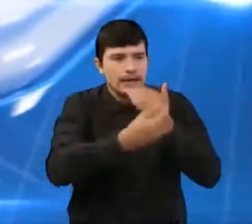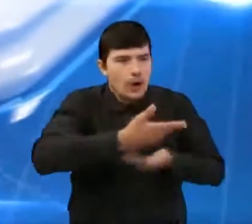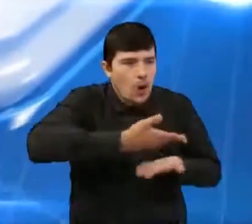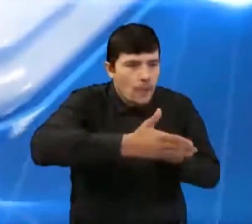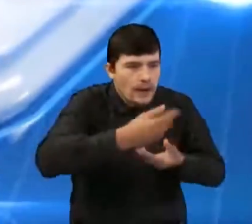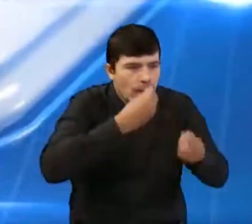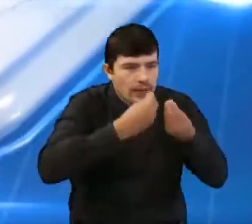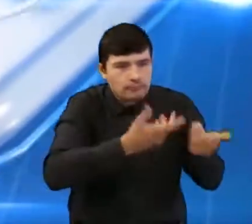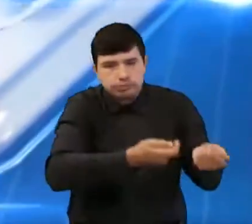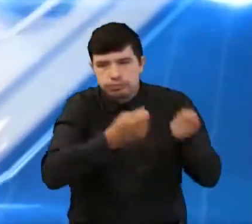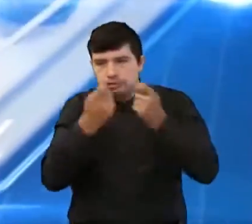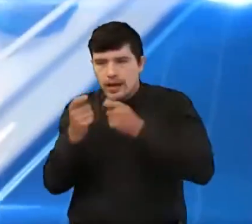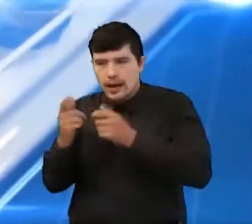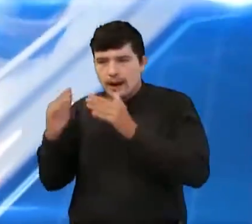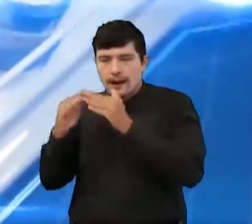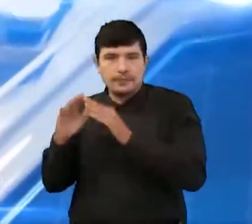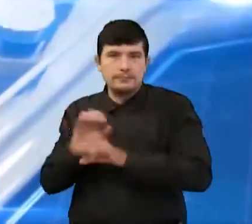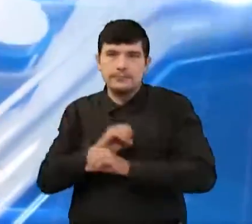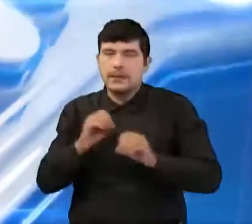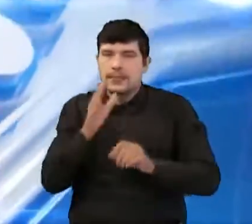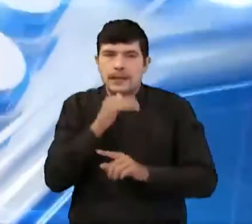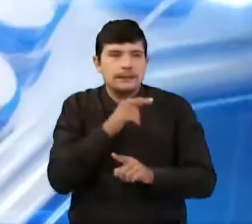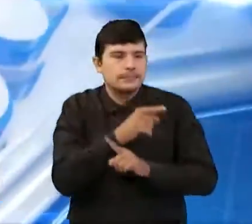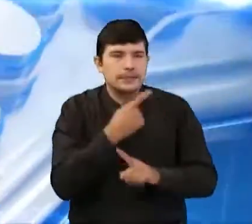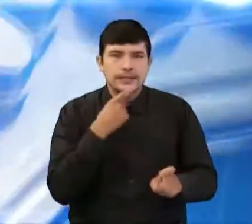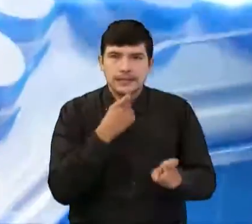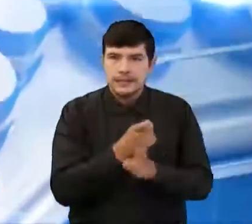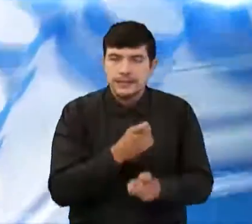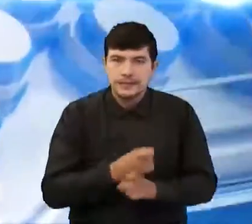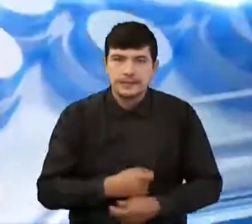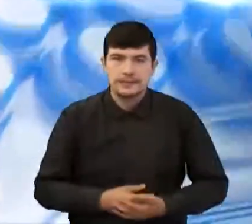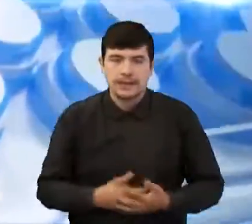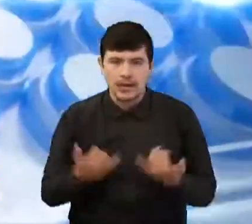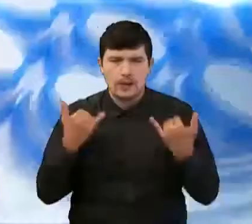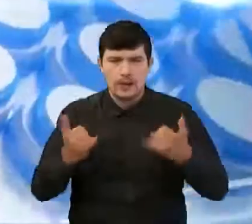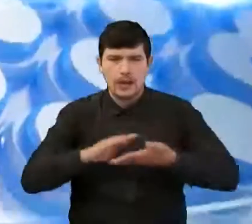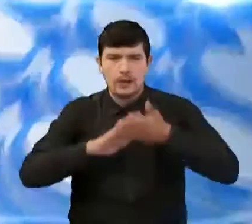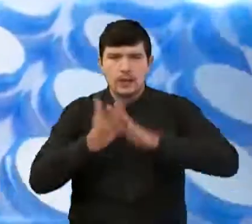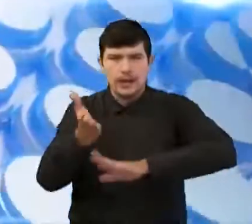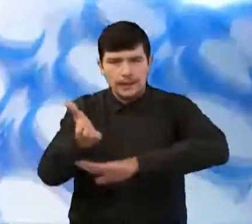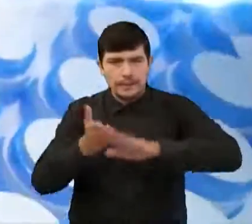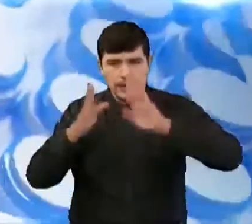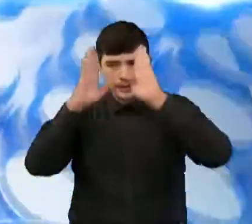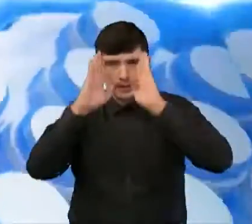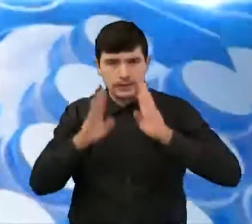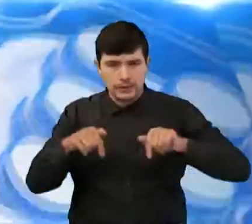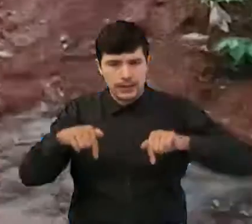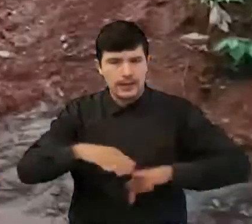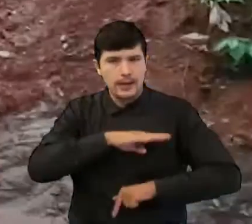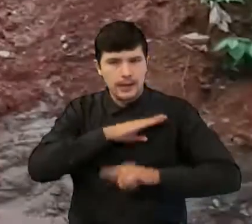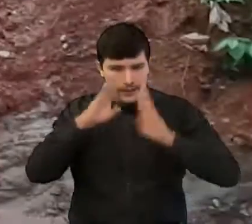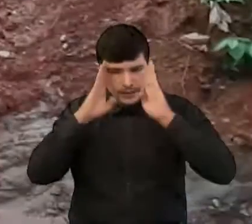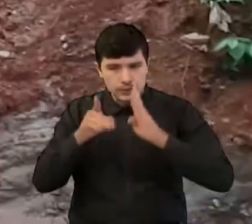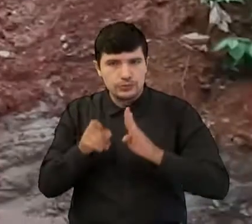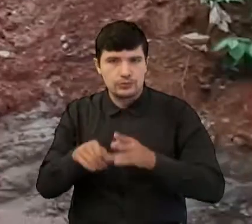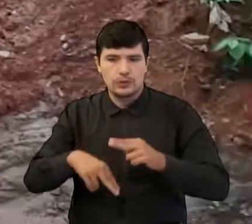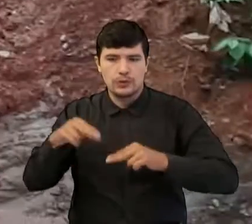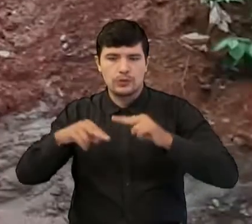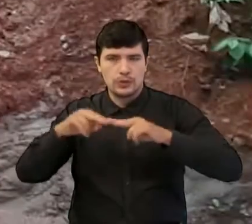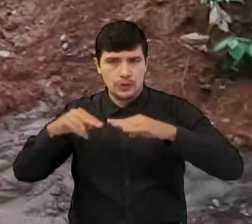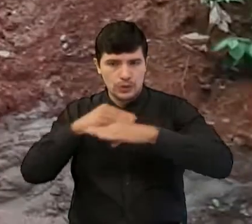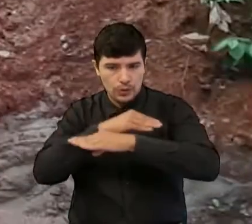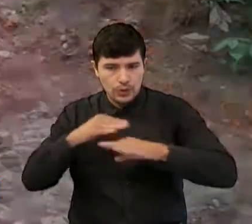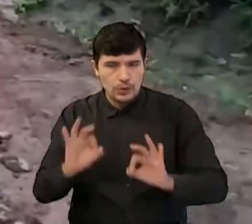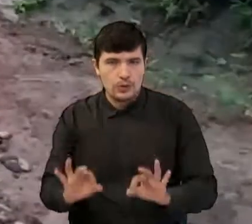Santander piden apoyo de la administración municipal para recuperar las vías. Varias son las dificultades que tienen que afrontar los habitantes